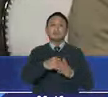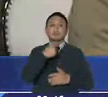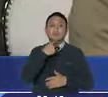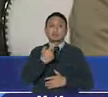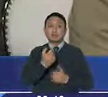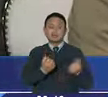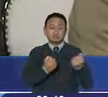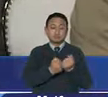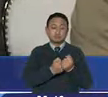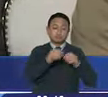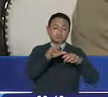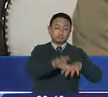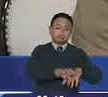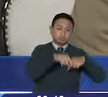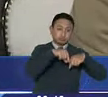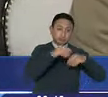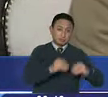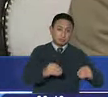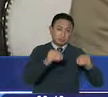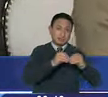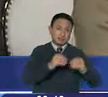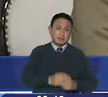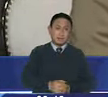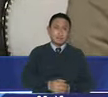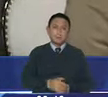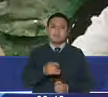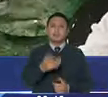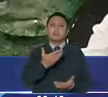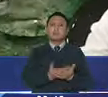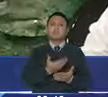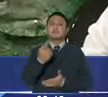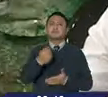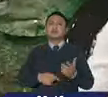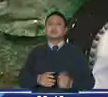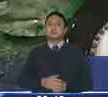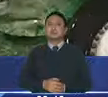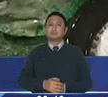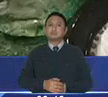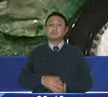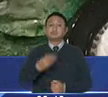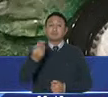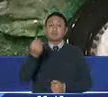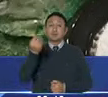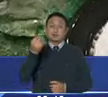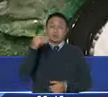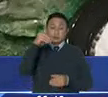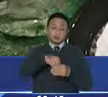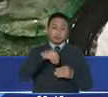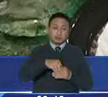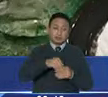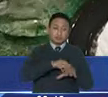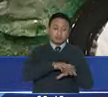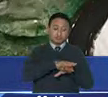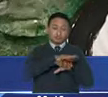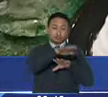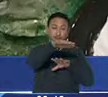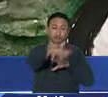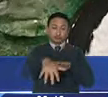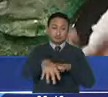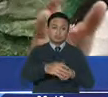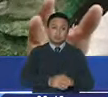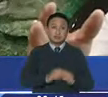de promover la inversión y demás. ¿Ustedes qué proponen? Vamos a entregar nosotros semillas, vamos a entregar nosotros riego,